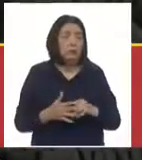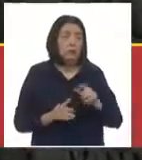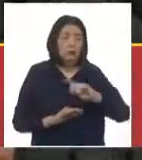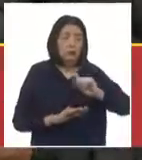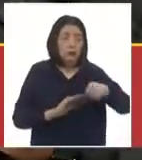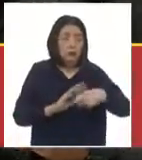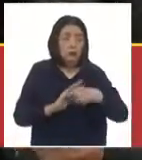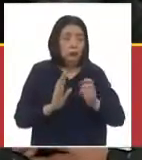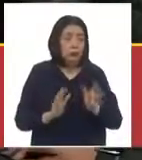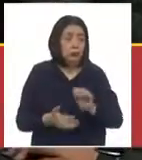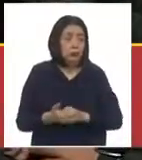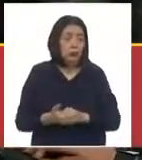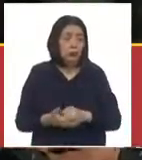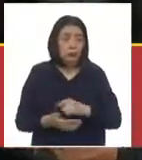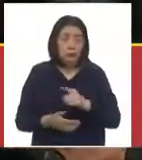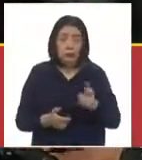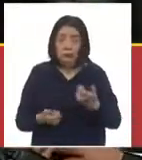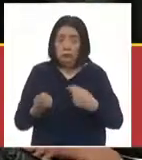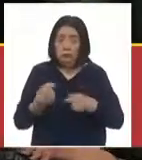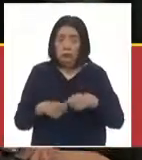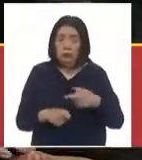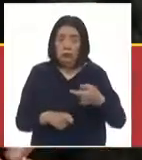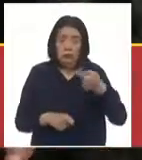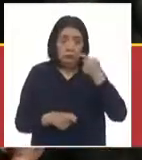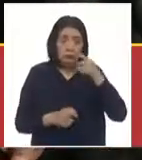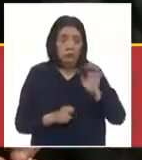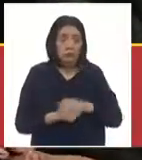corruptos, los narcotraficantes.